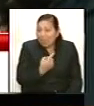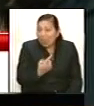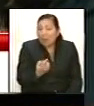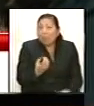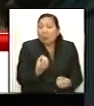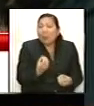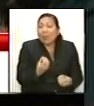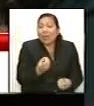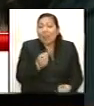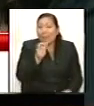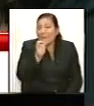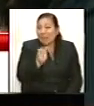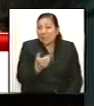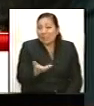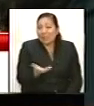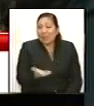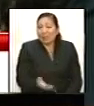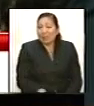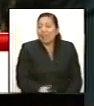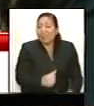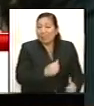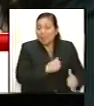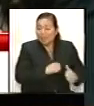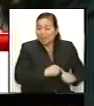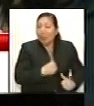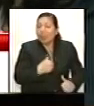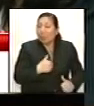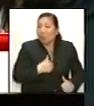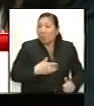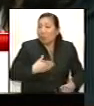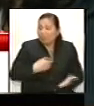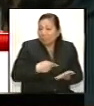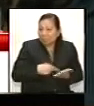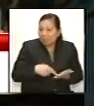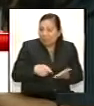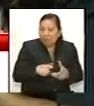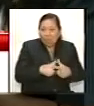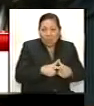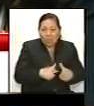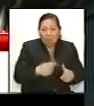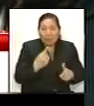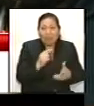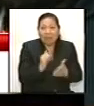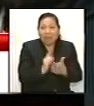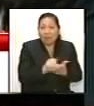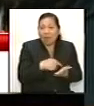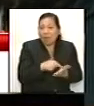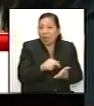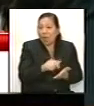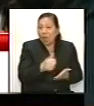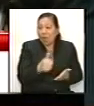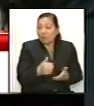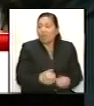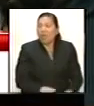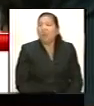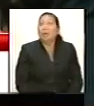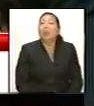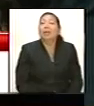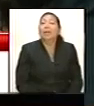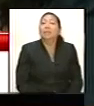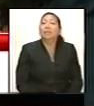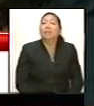Porque el usuario, en ese caso, que es víctima, yo no lo puedo enviar a un lugar para que lo manden a otro porque lo